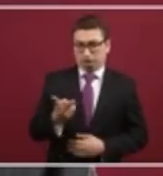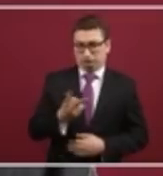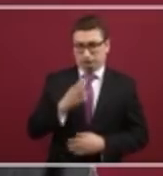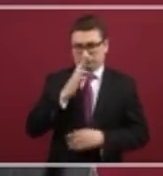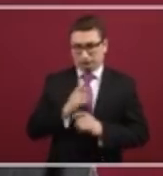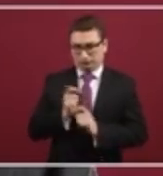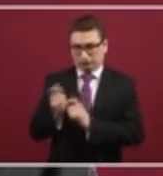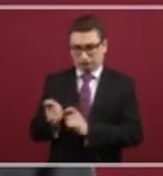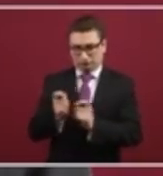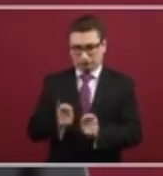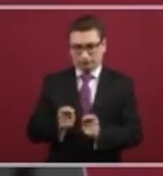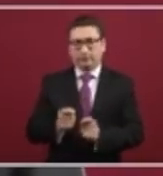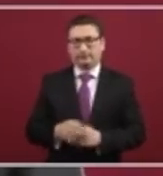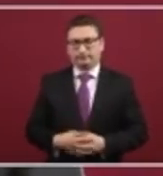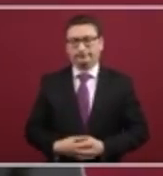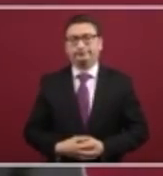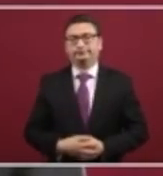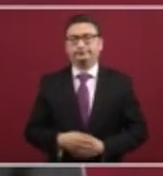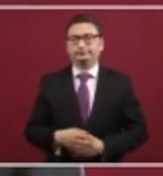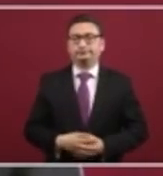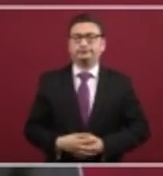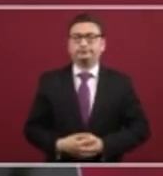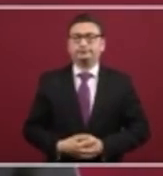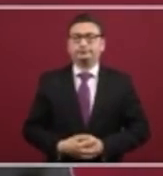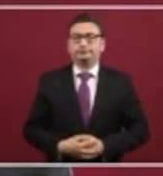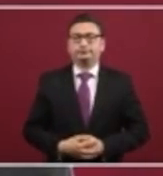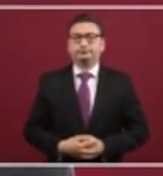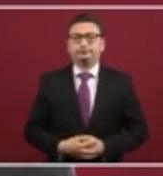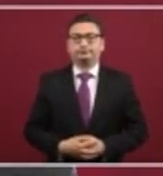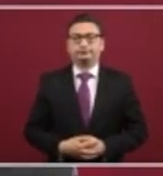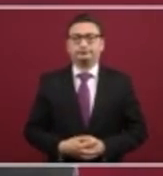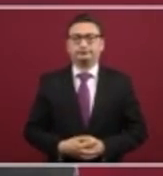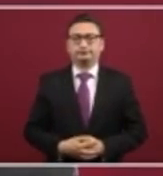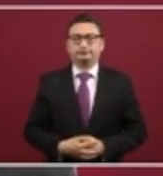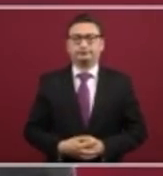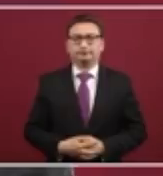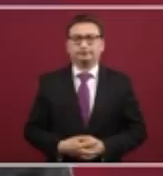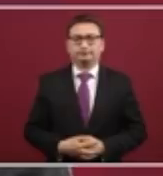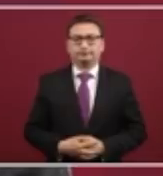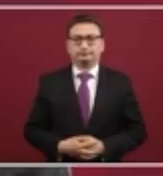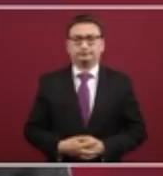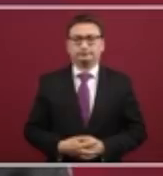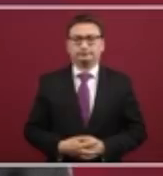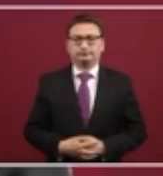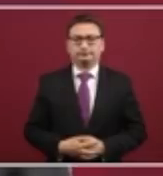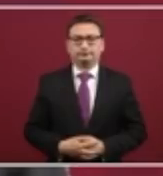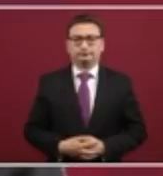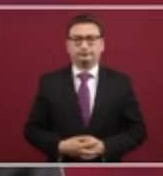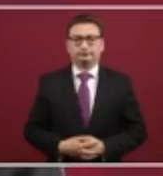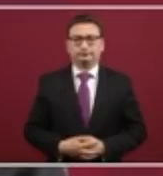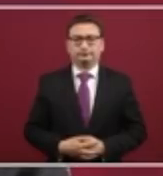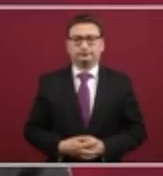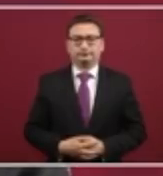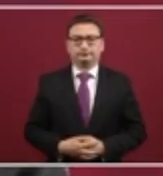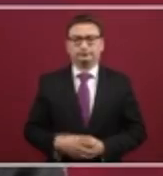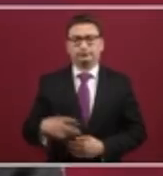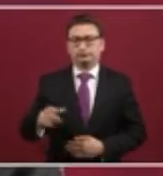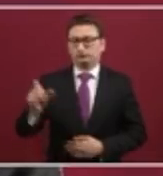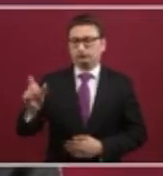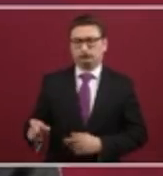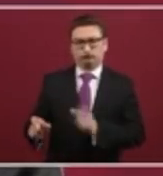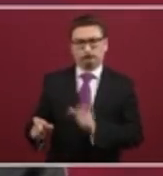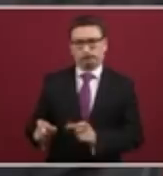el presidente de méxico andrés manuel lópez obrador nombró a víctor manuel toledo como secretario de medio ambiente en sustitución de josefa